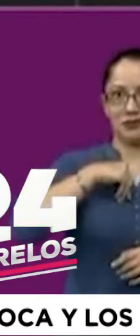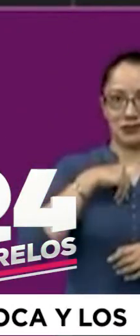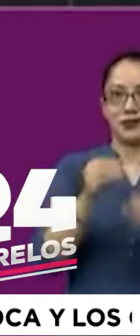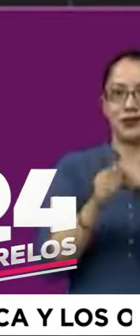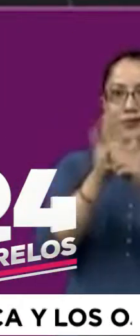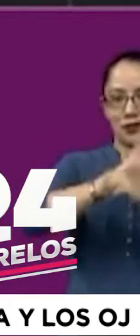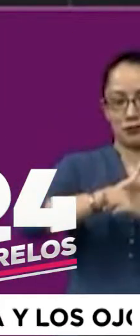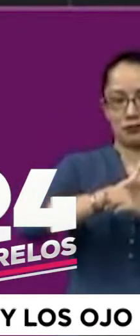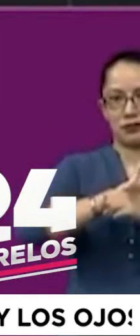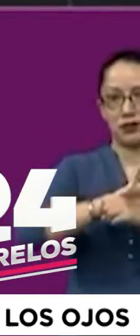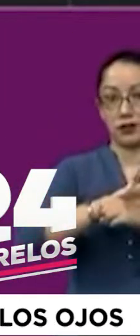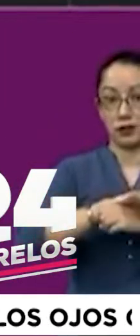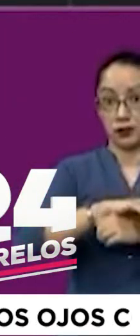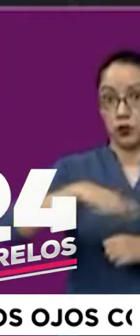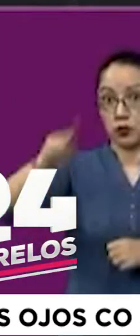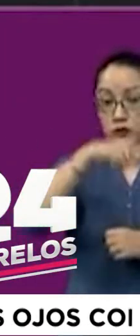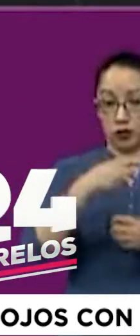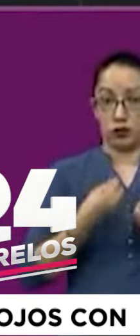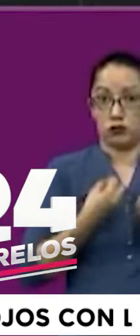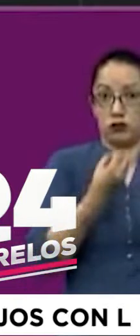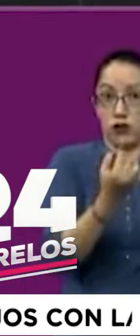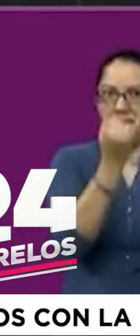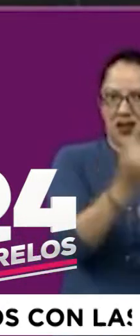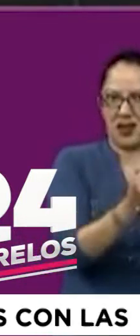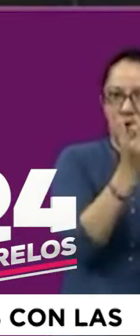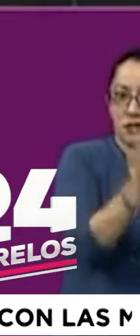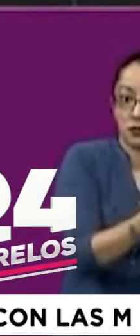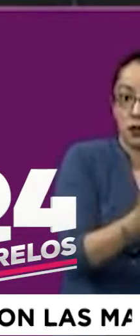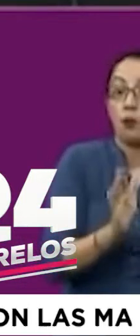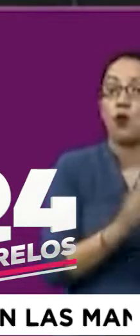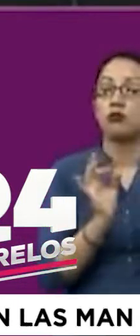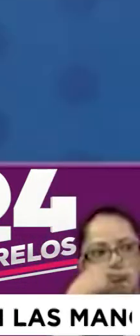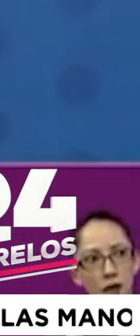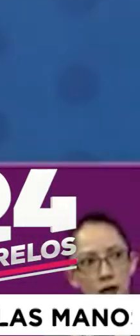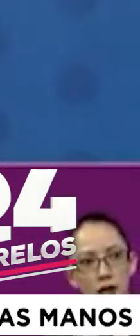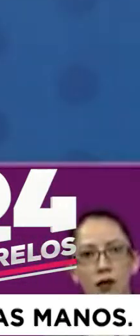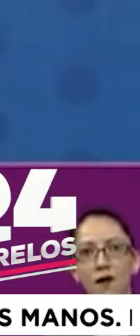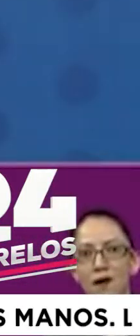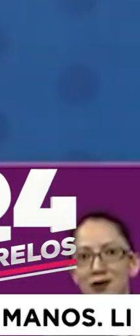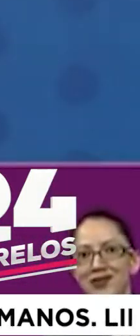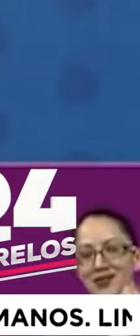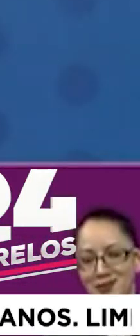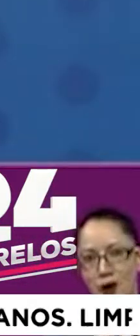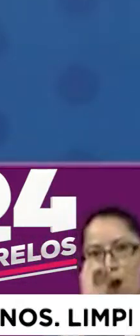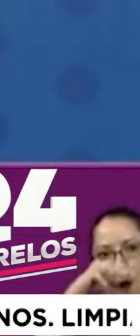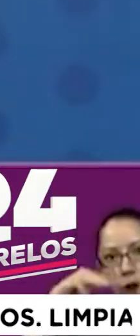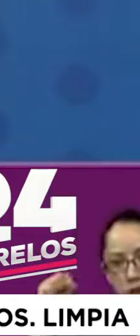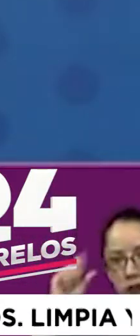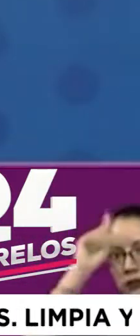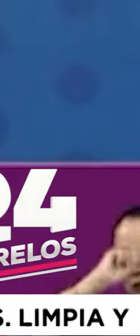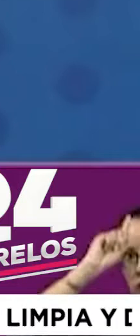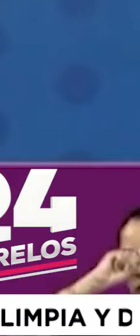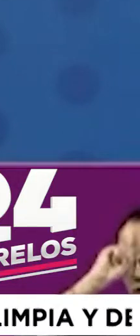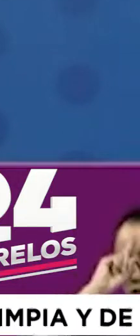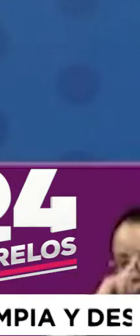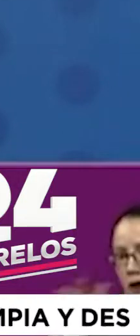y José Ortiz de Domínguez. En Temisco, 10 de Abril, Azteca, Rubén Jaramillo y Cuentepec. Mientras que en